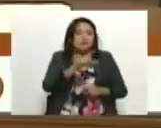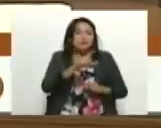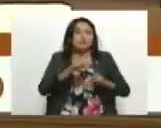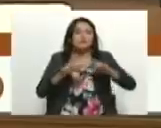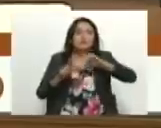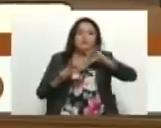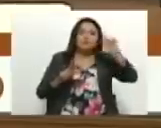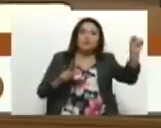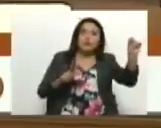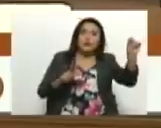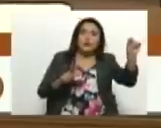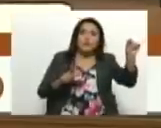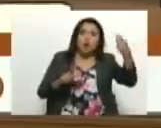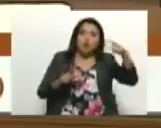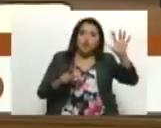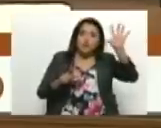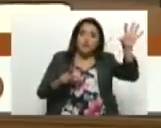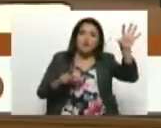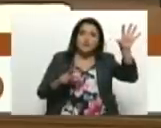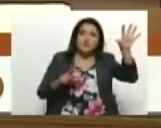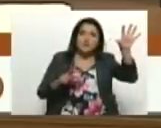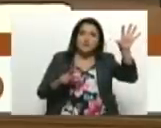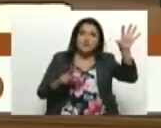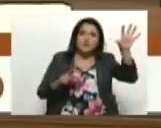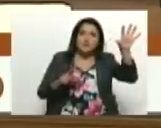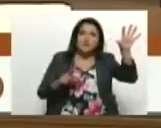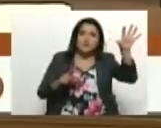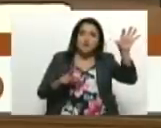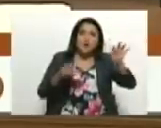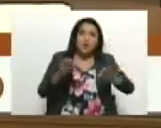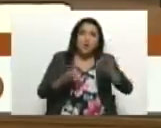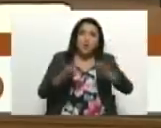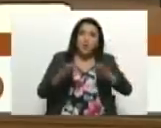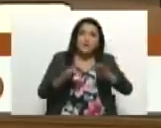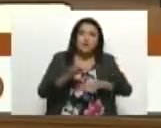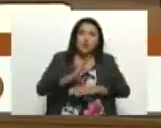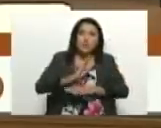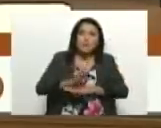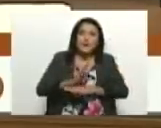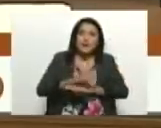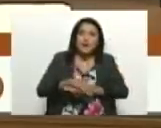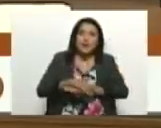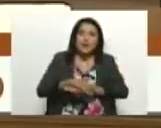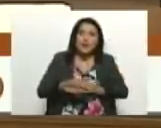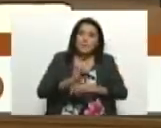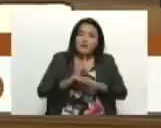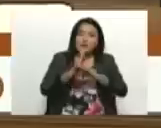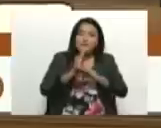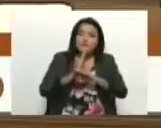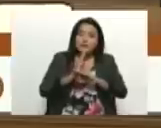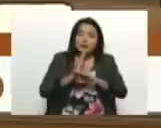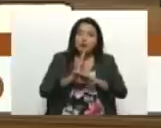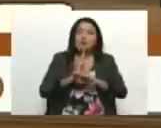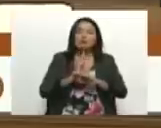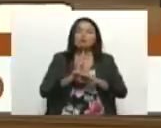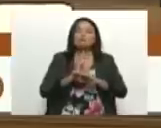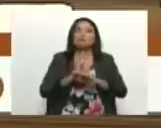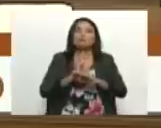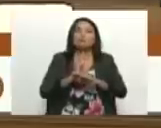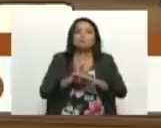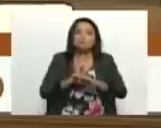el juicio penal está paralizado, pues. Se fue de Venezuela. Y los